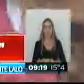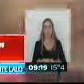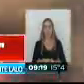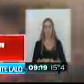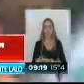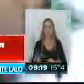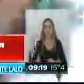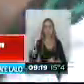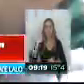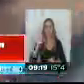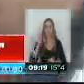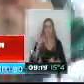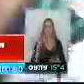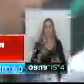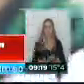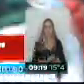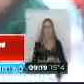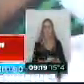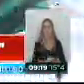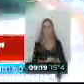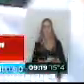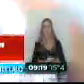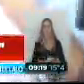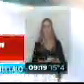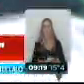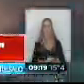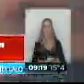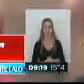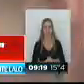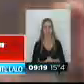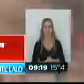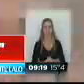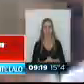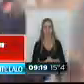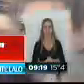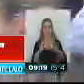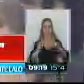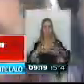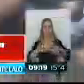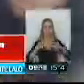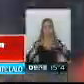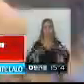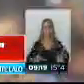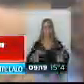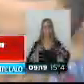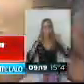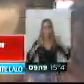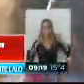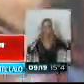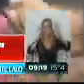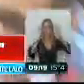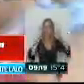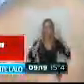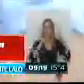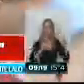Está impecable. Se va, es un revuelo esto. Parece una estrella rock, ¿no? Llegando. Te digo bien algo. Vestido, con anteojos. Te digo que si dejaste el auto por acá,